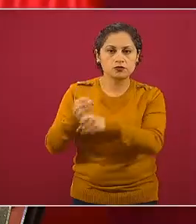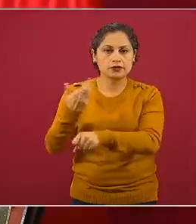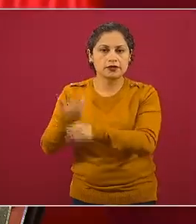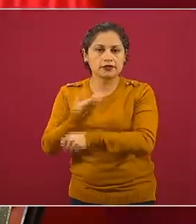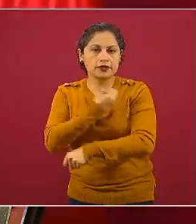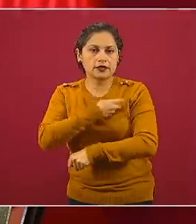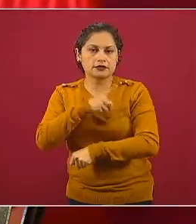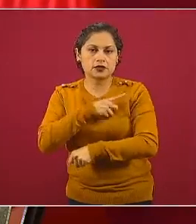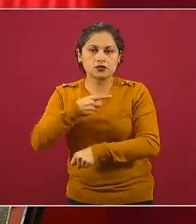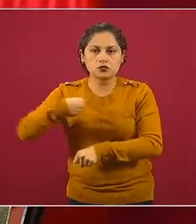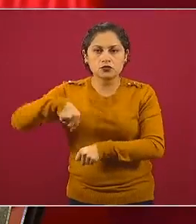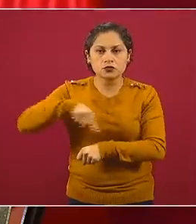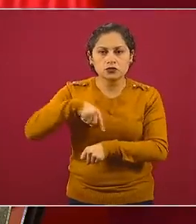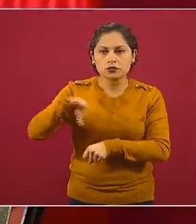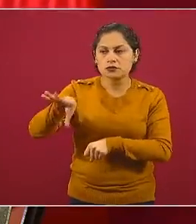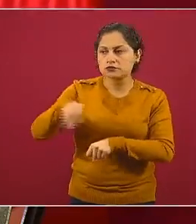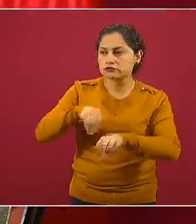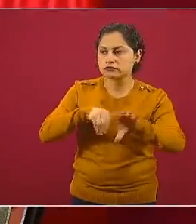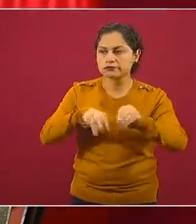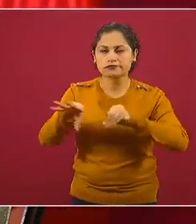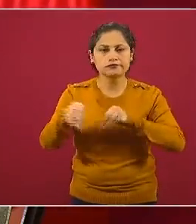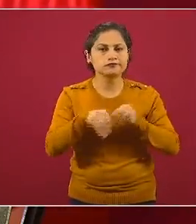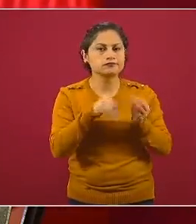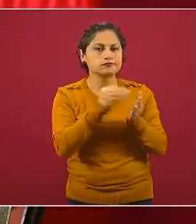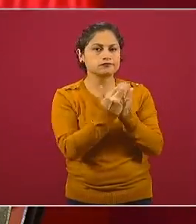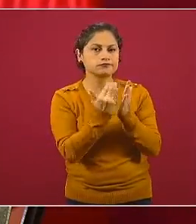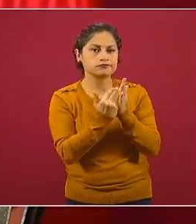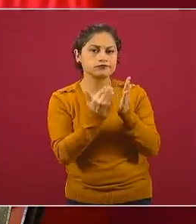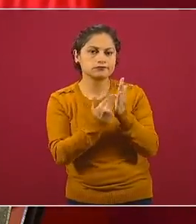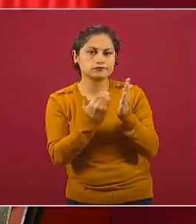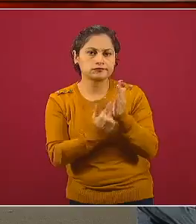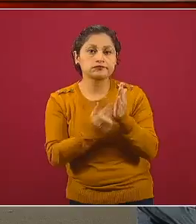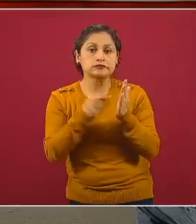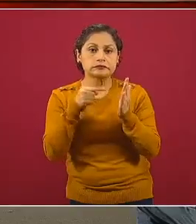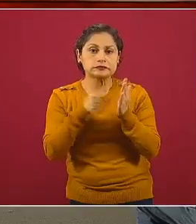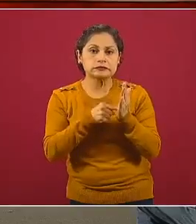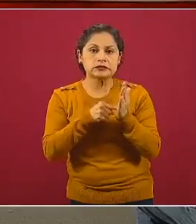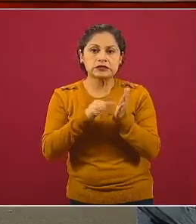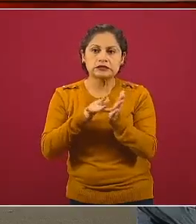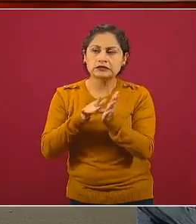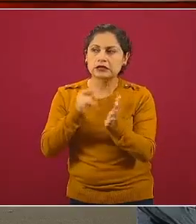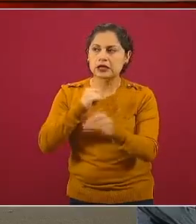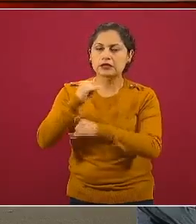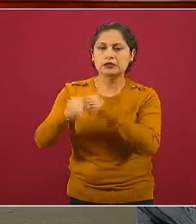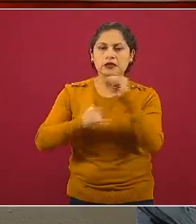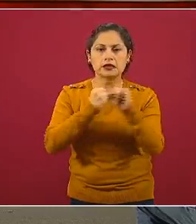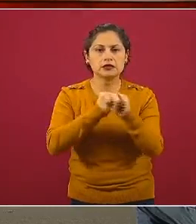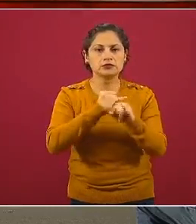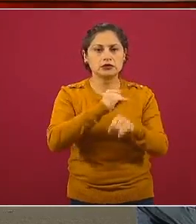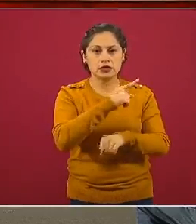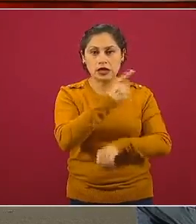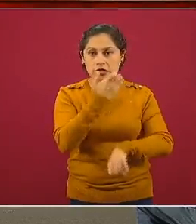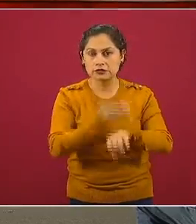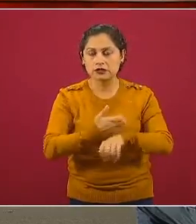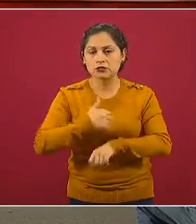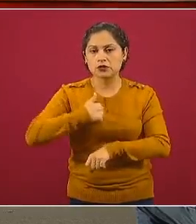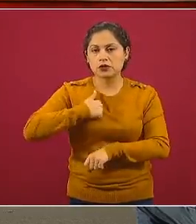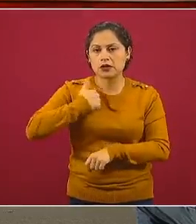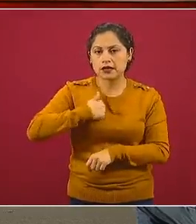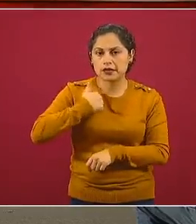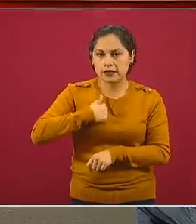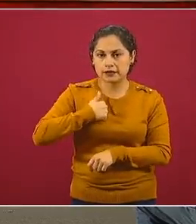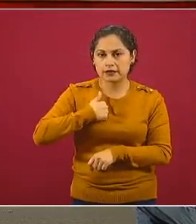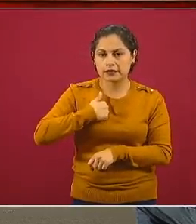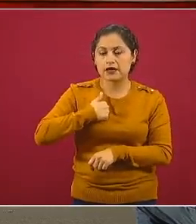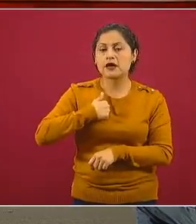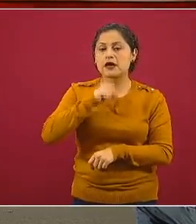de diversos protocolos establecidos a nivel internacional, principalmente en Estados Unidos, Canadá, y